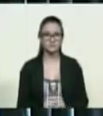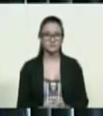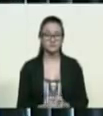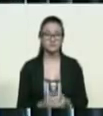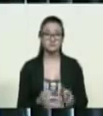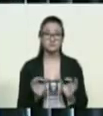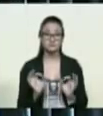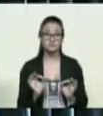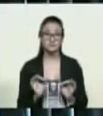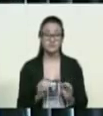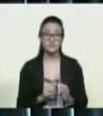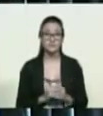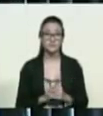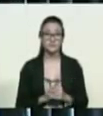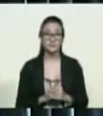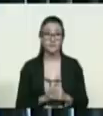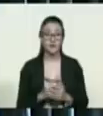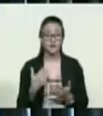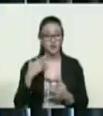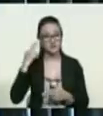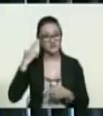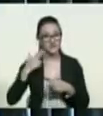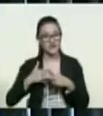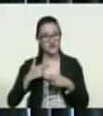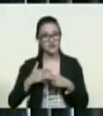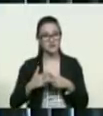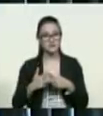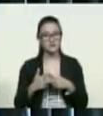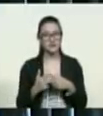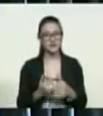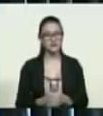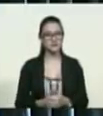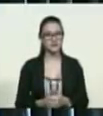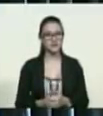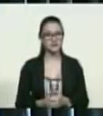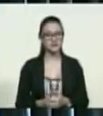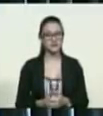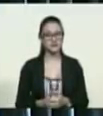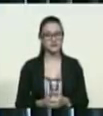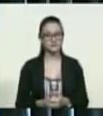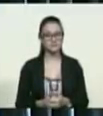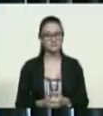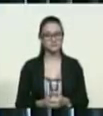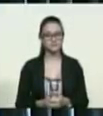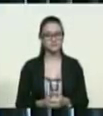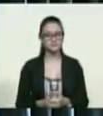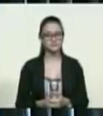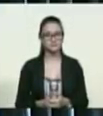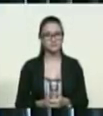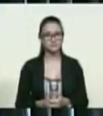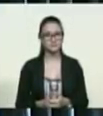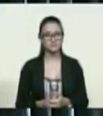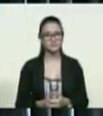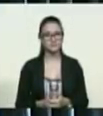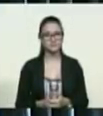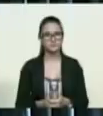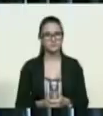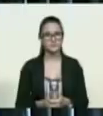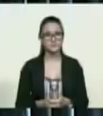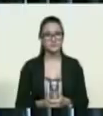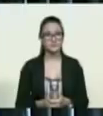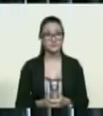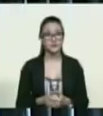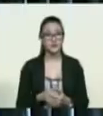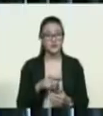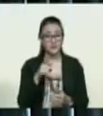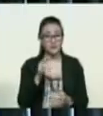afortunada o lamentablemente yo soy psiquiatra y las palabras siempre son importantes como se dicen. El señor Bolton dijo, en ese